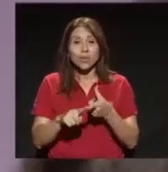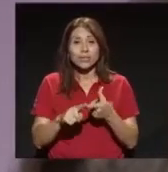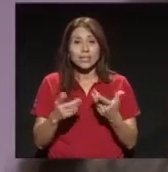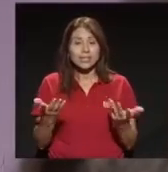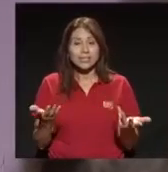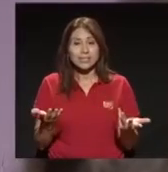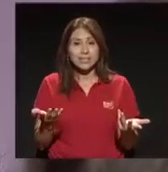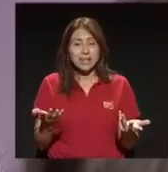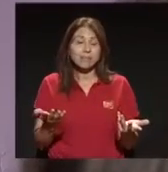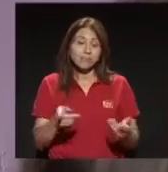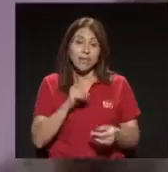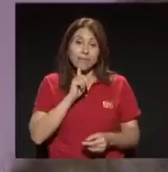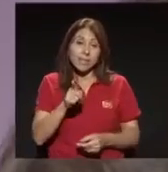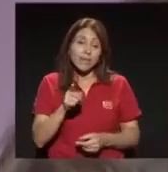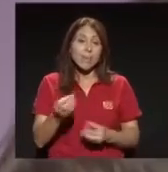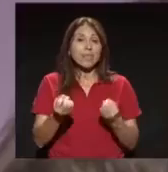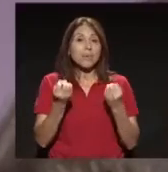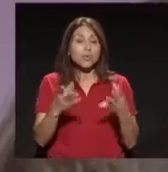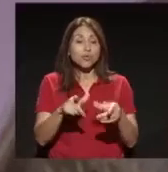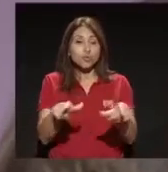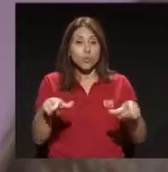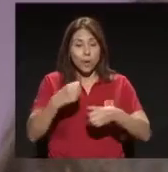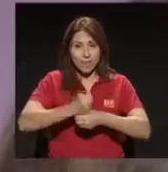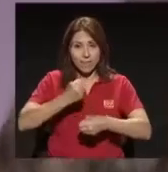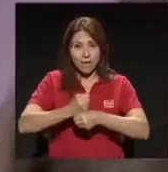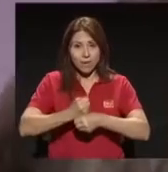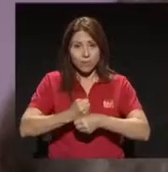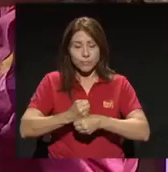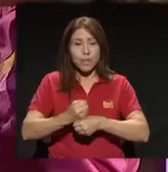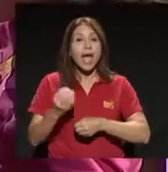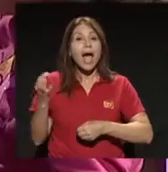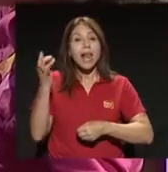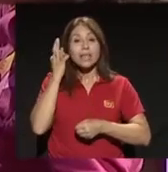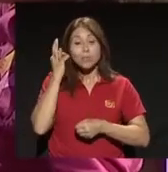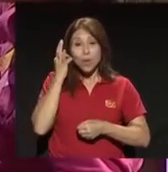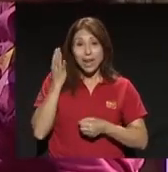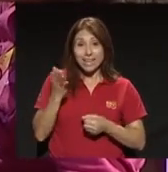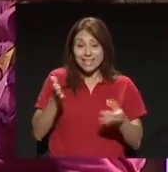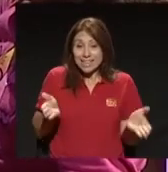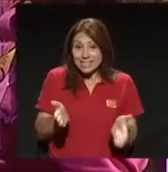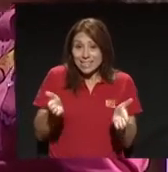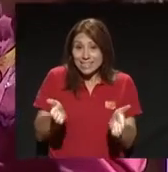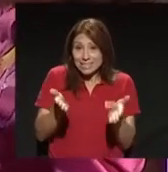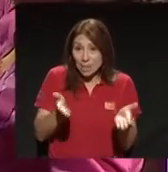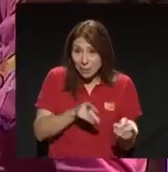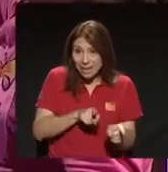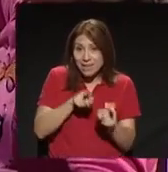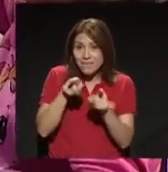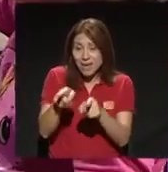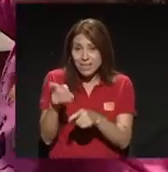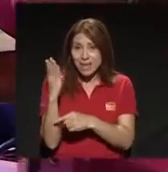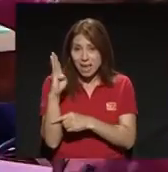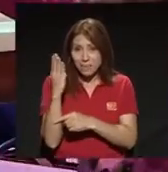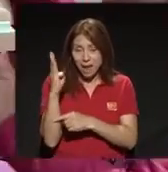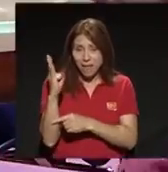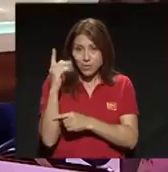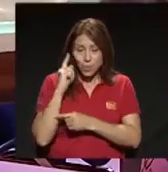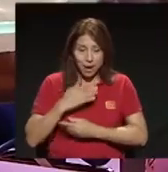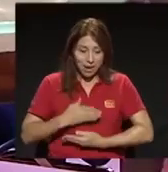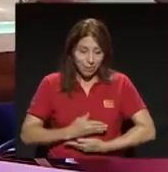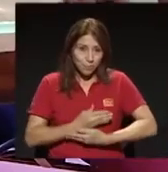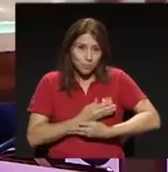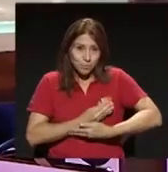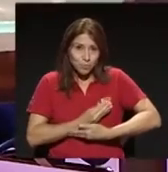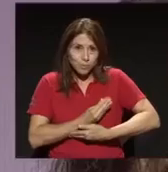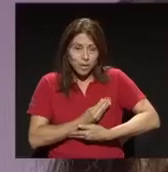éste efectivamente muchos centros de trabajo a las mujeres se les insta a que vayan a extraerse leche al baño y bueno también